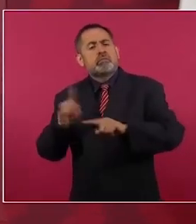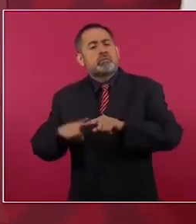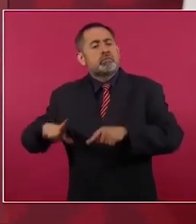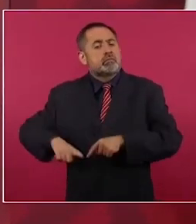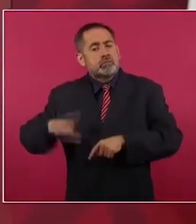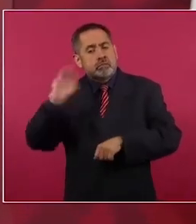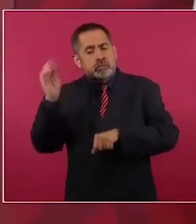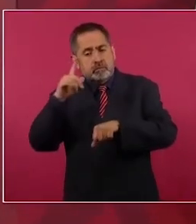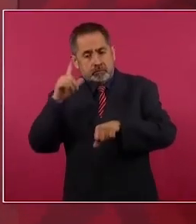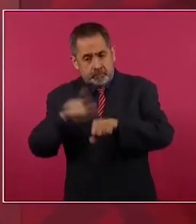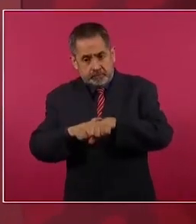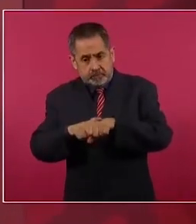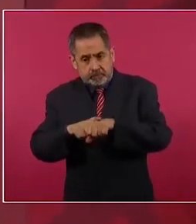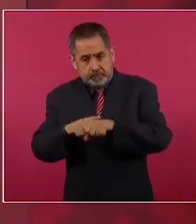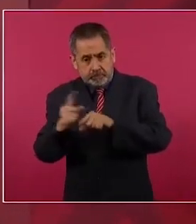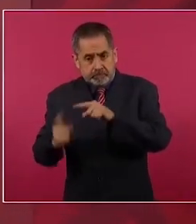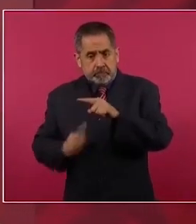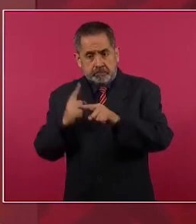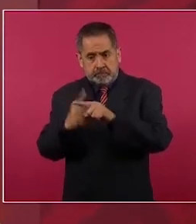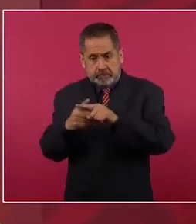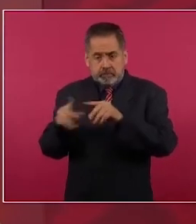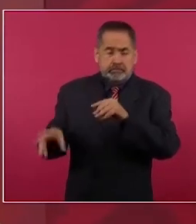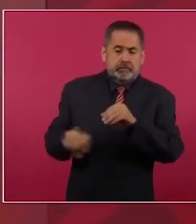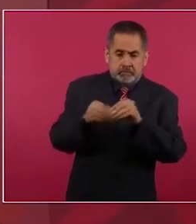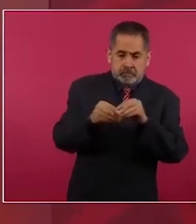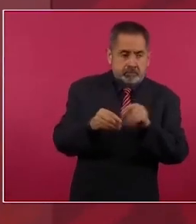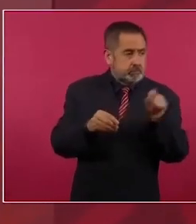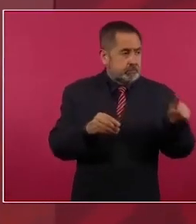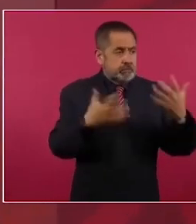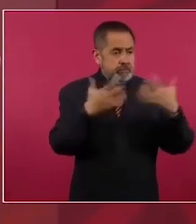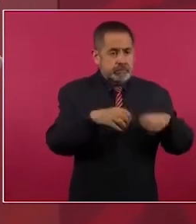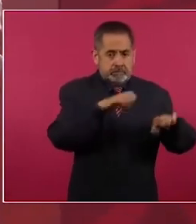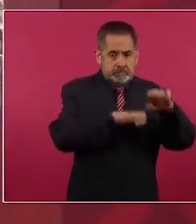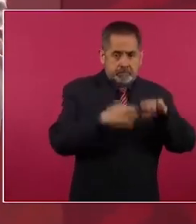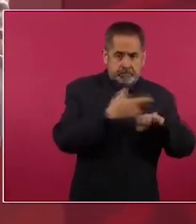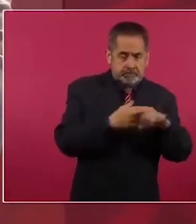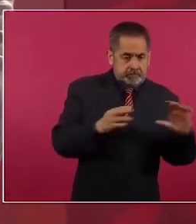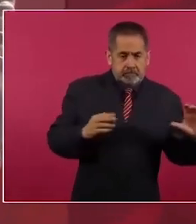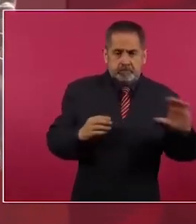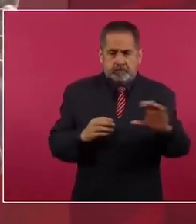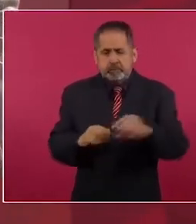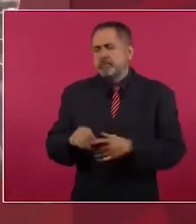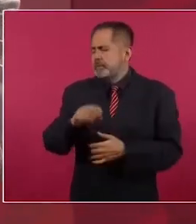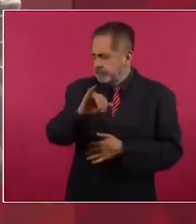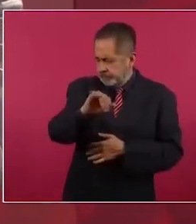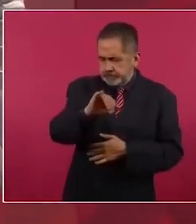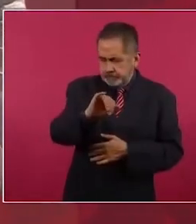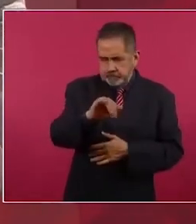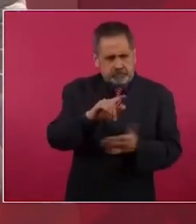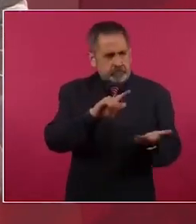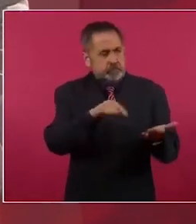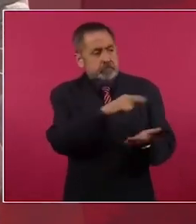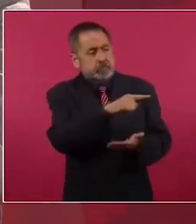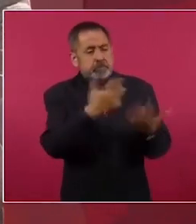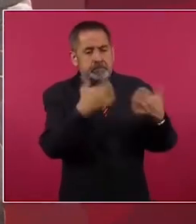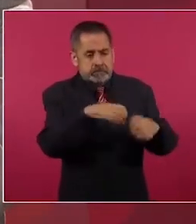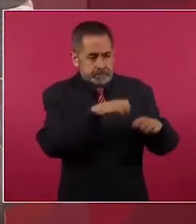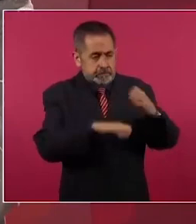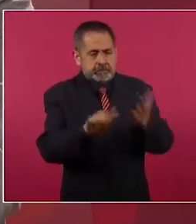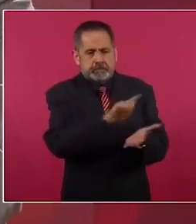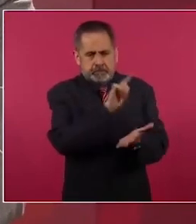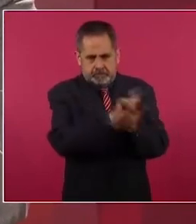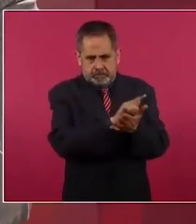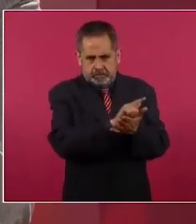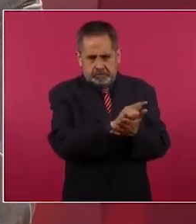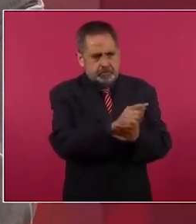gobierno federal y aparte se sumará a la que tiene que hacer la empresa? O sea, sí, se... lo que tiene que hacer legalmente, pero eso